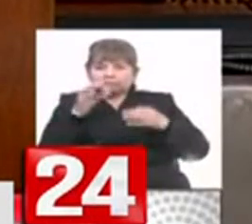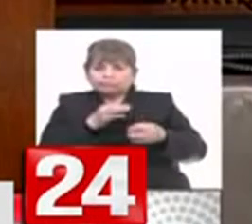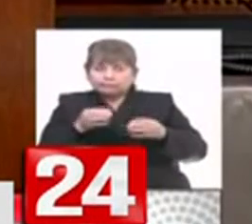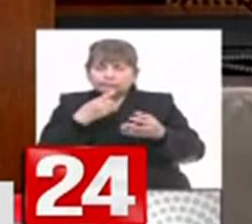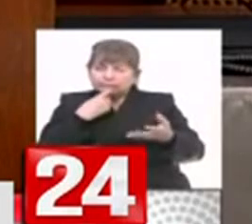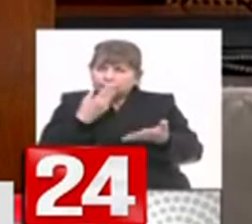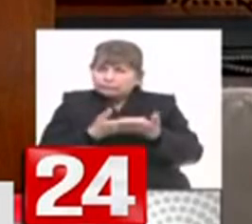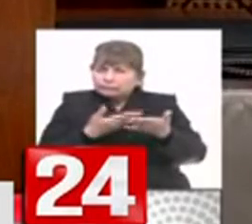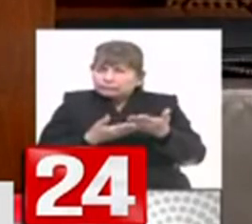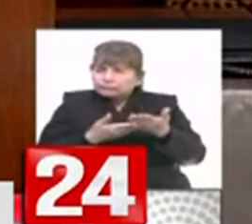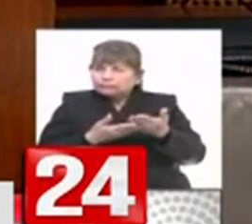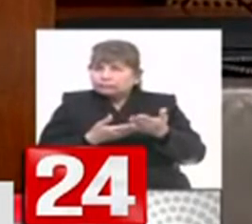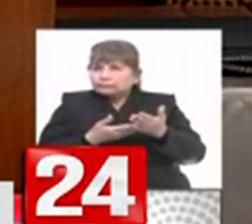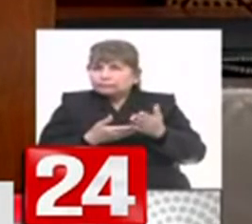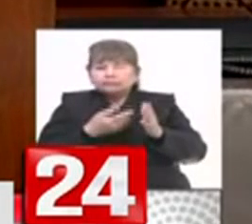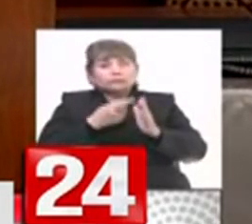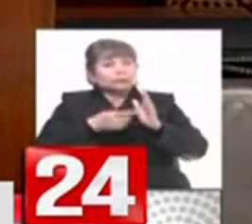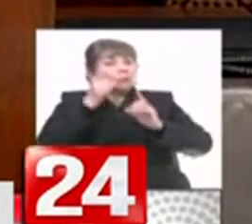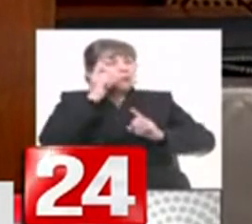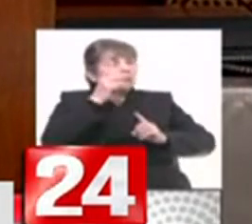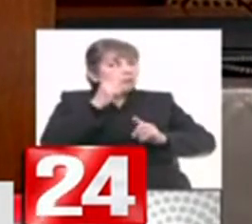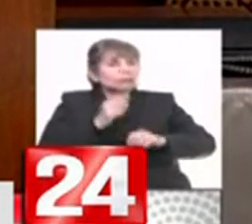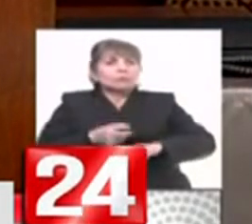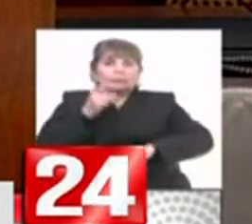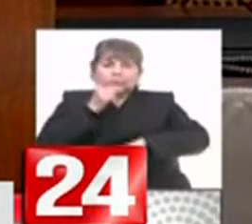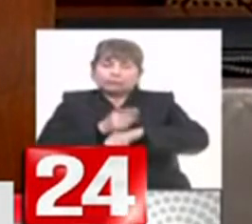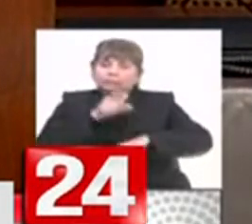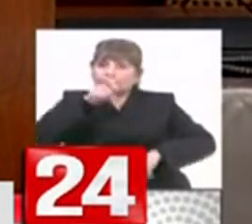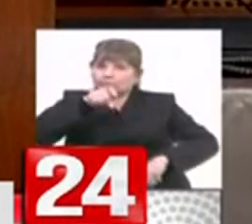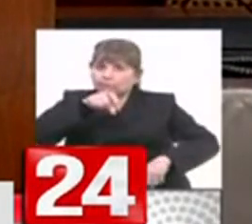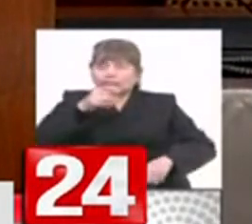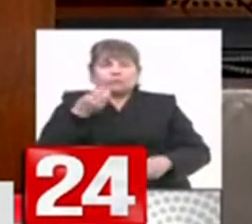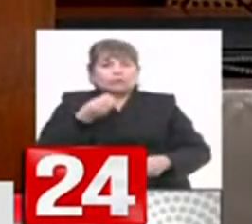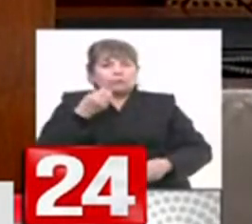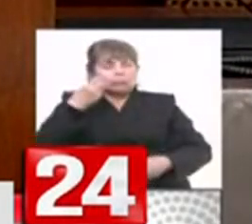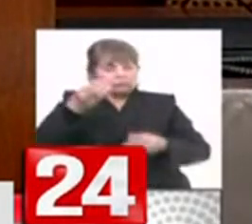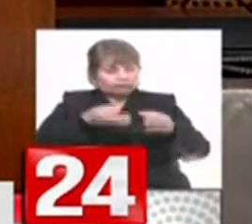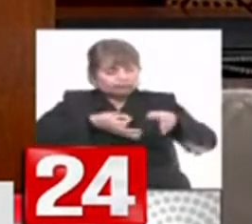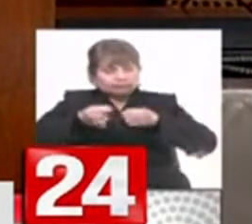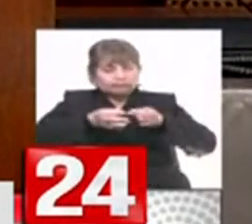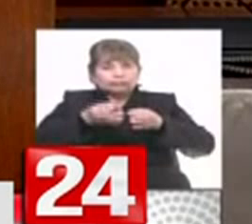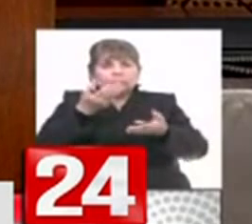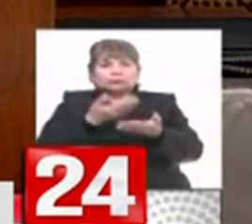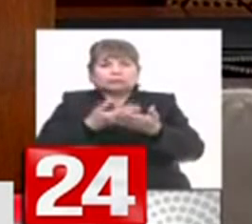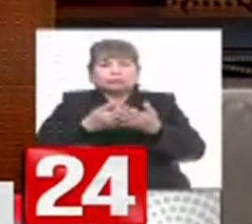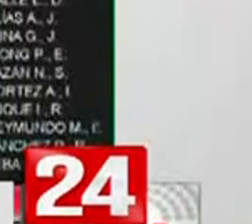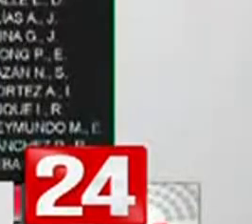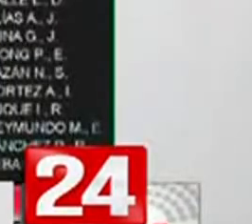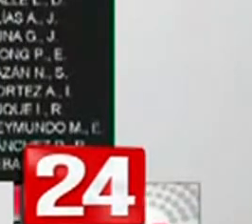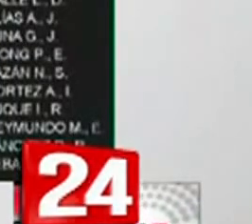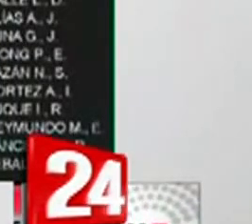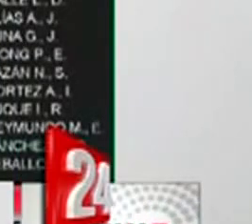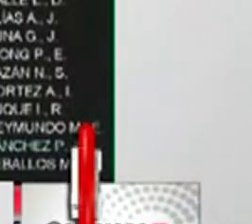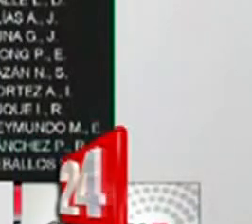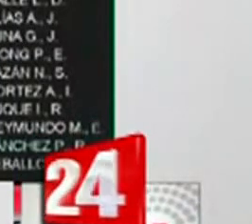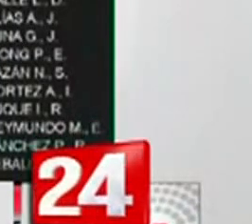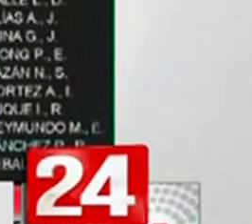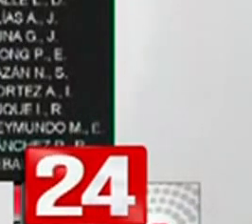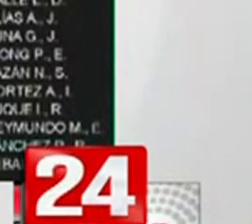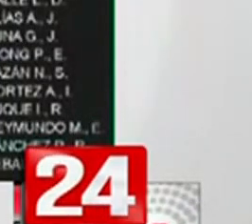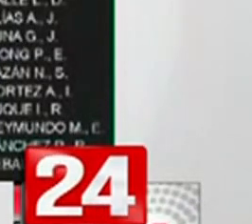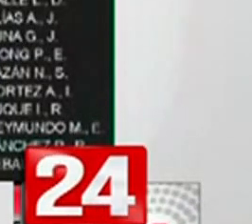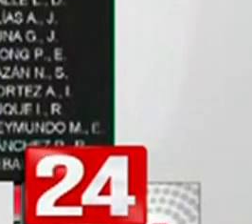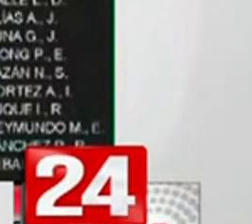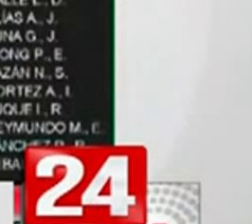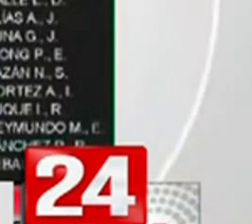merece una interpelación al ministro de Defensa para que nos aclare cada uno de estos puntos. Decisión que tomó